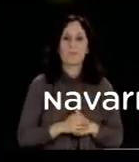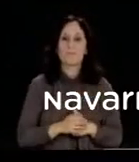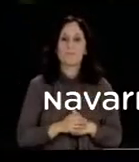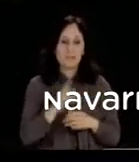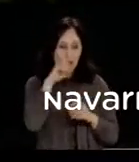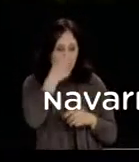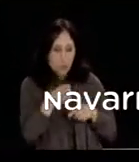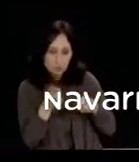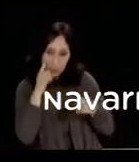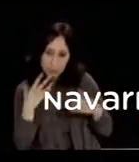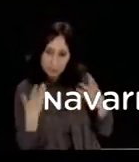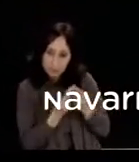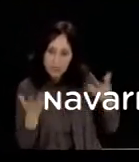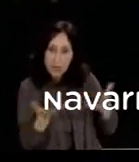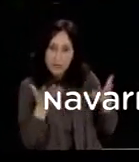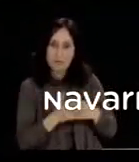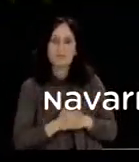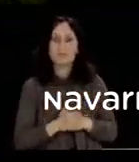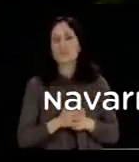aquí a bailar con el padre o no?